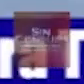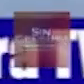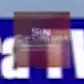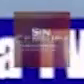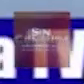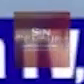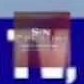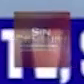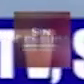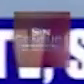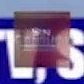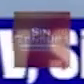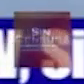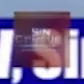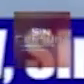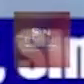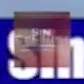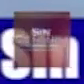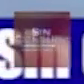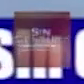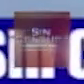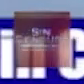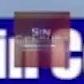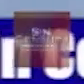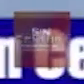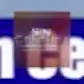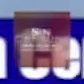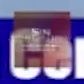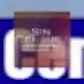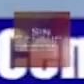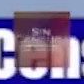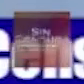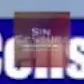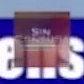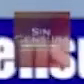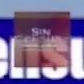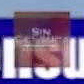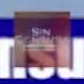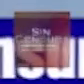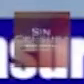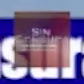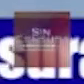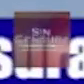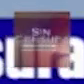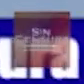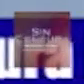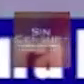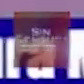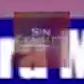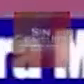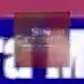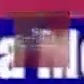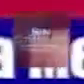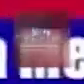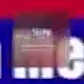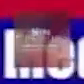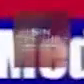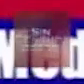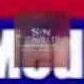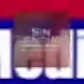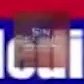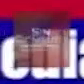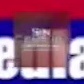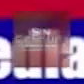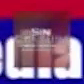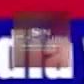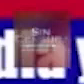acabo de poner sobre la mesa. Más de 20 portadas de medios de comunicación hicieron su